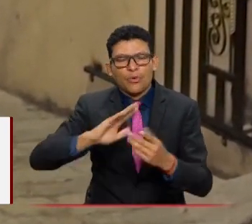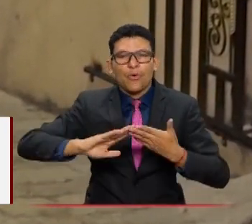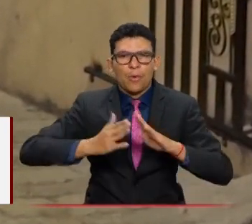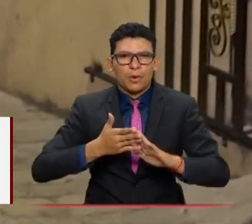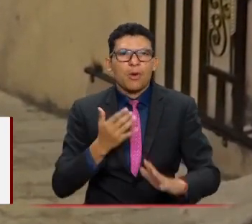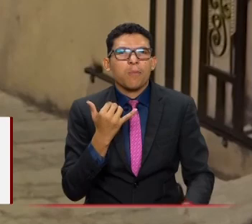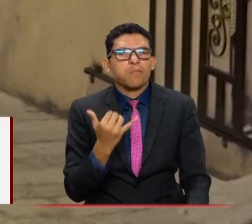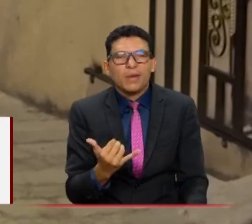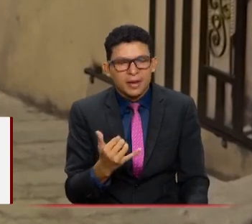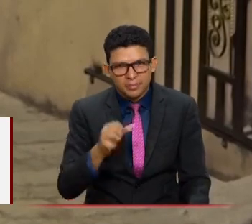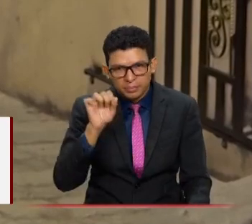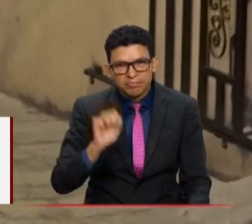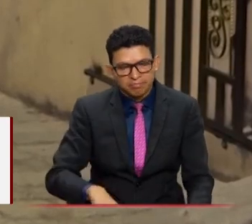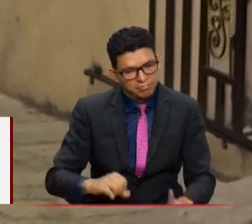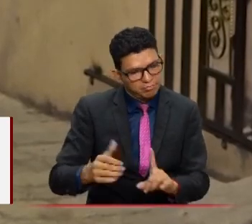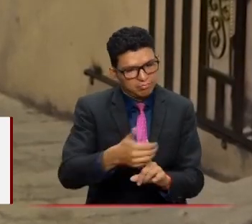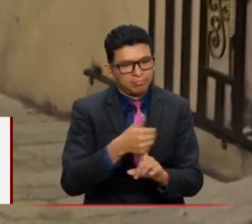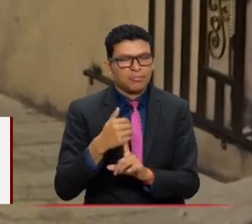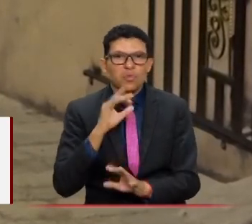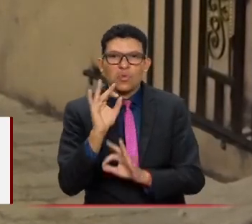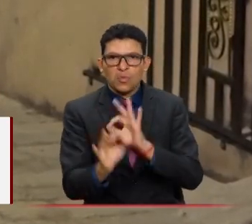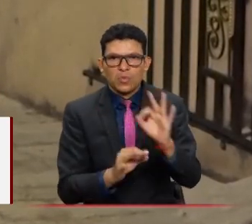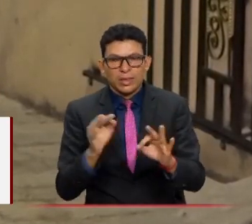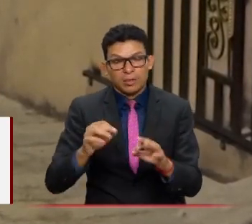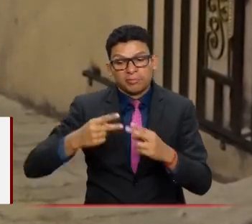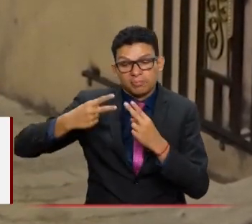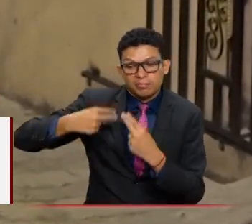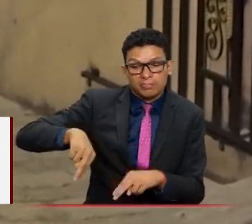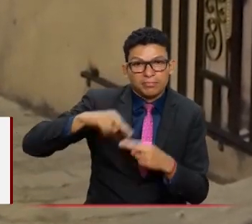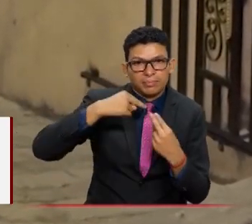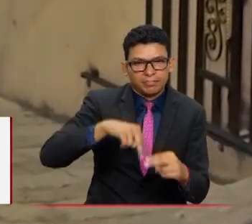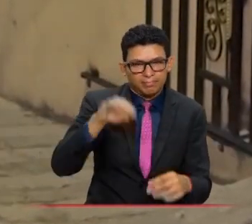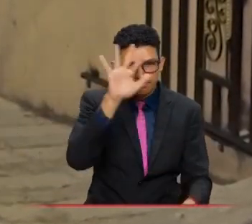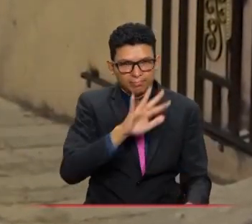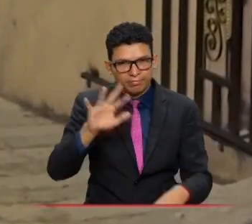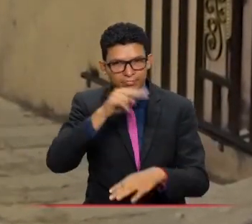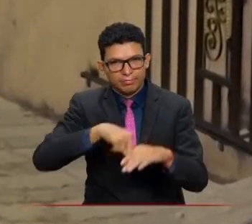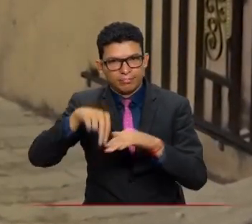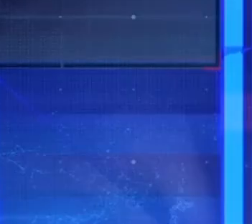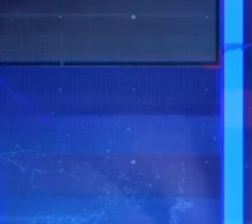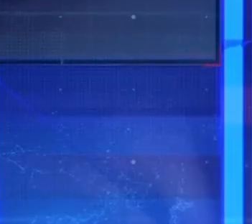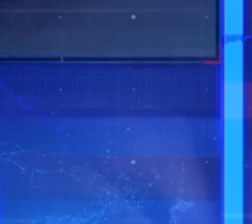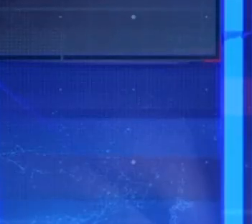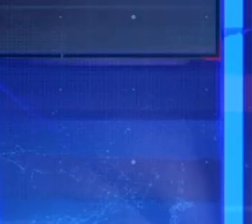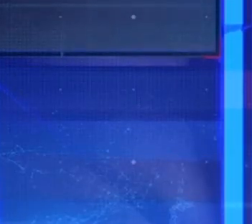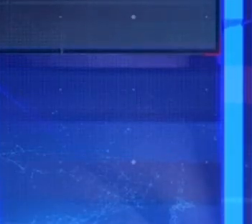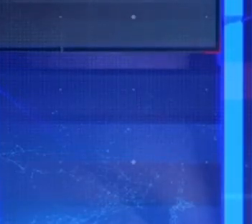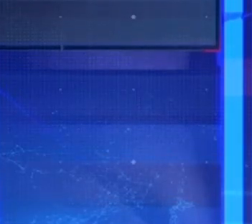comunidad para poder preservar esta joya turística del departamento de Nariño.